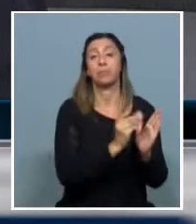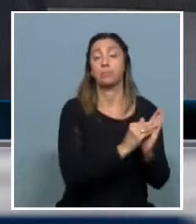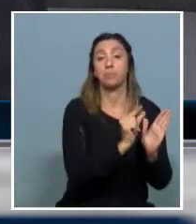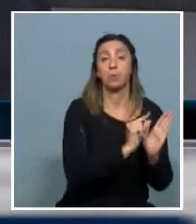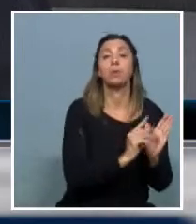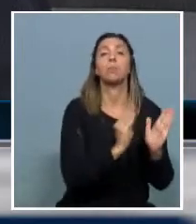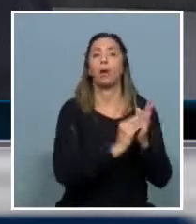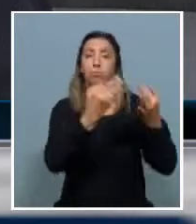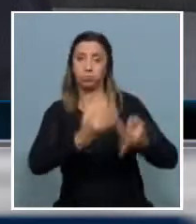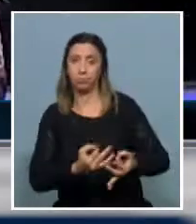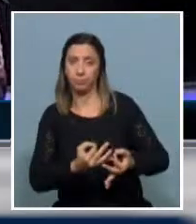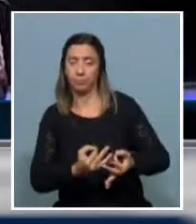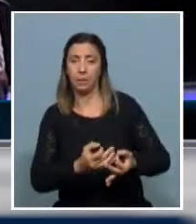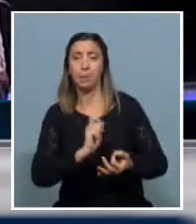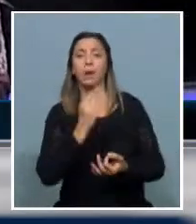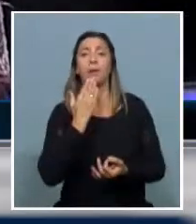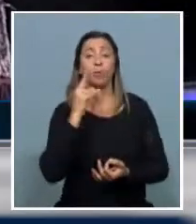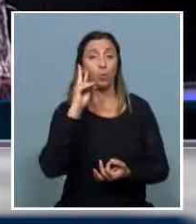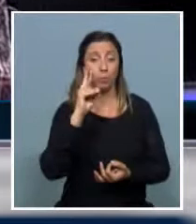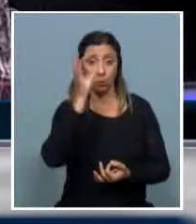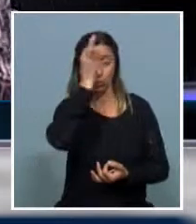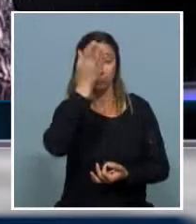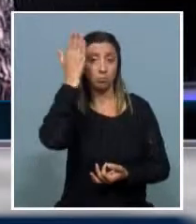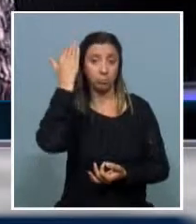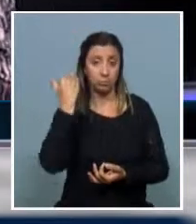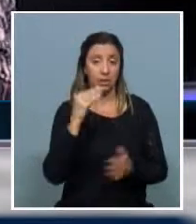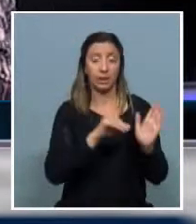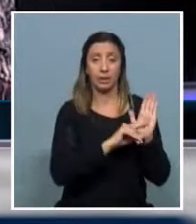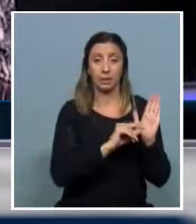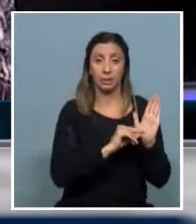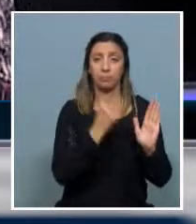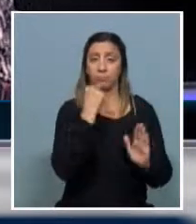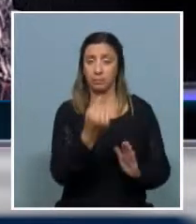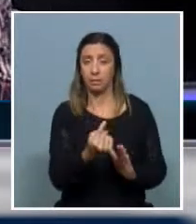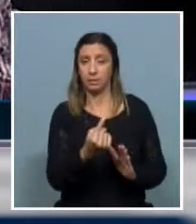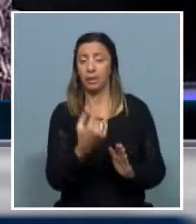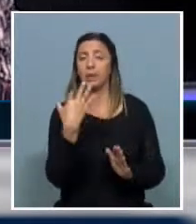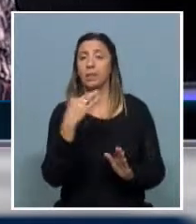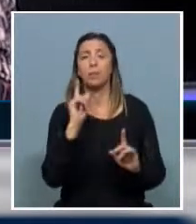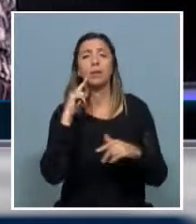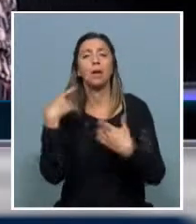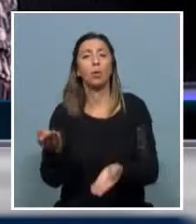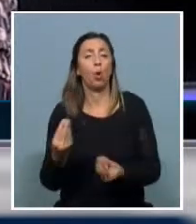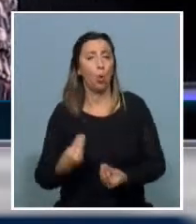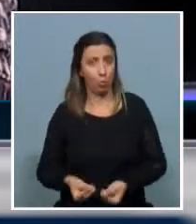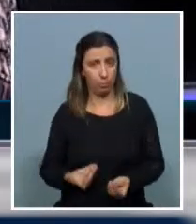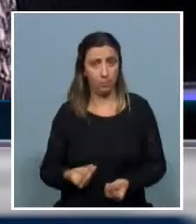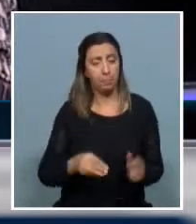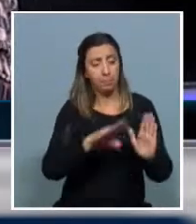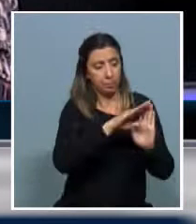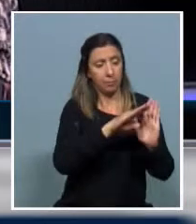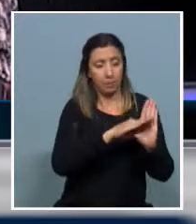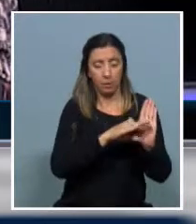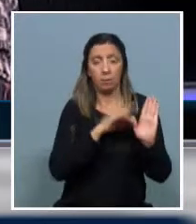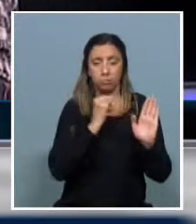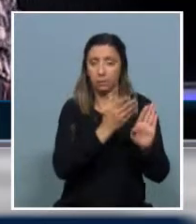e inscriptos. En abril del año 2012, el decreto determina cómo se deben adjudicar y determina las prioridades, que es lo que le